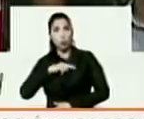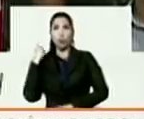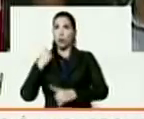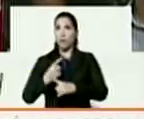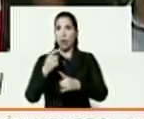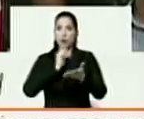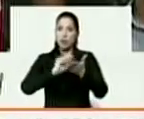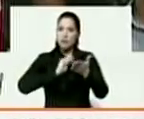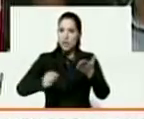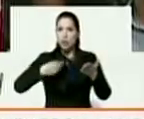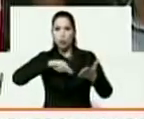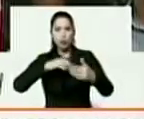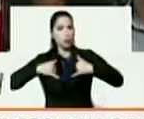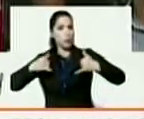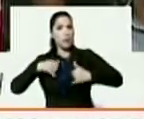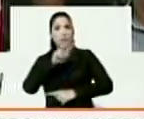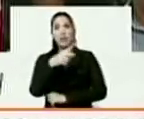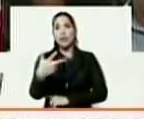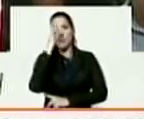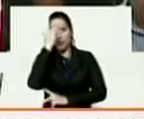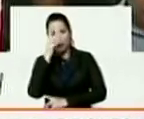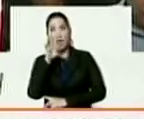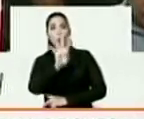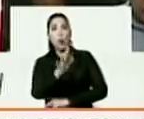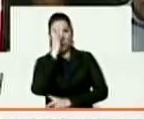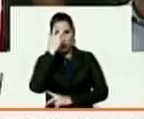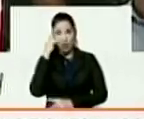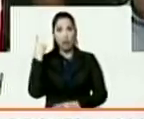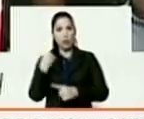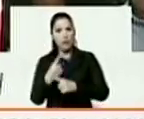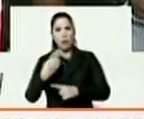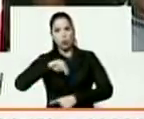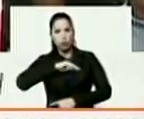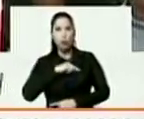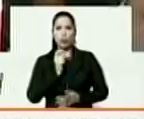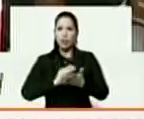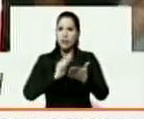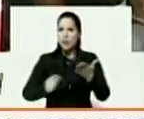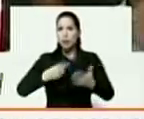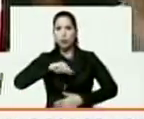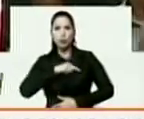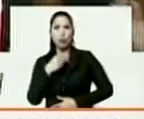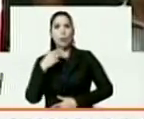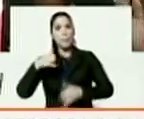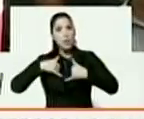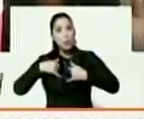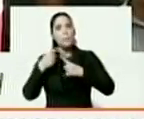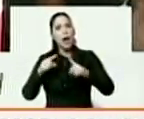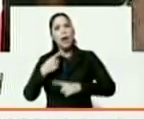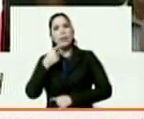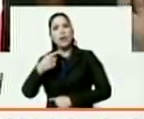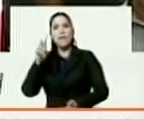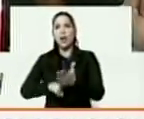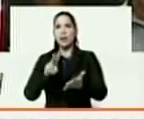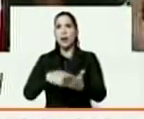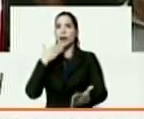mismos la historia del 23 de febrero el exterior 4 febrero la escribimos nosotros mismo porque se diga la verdad gracias